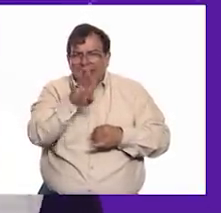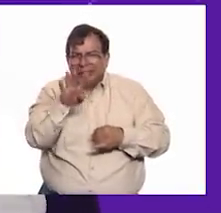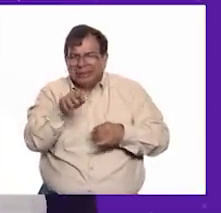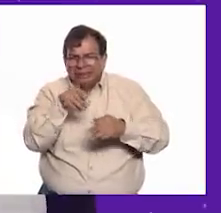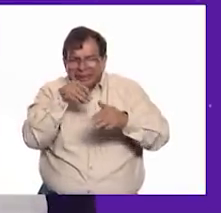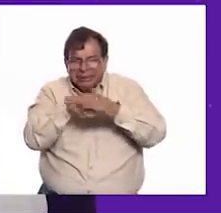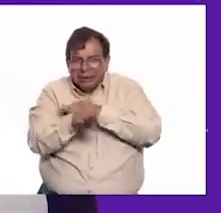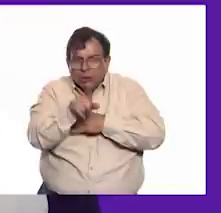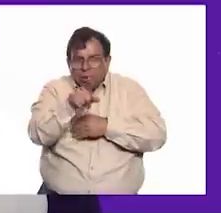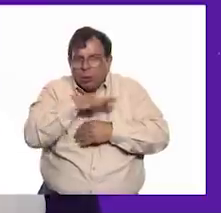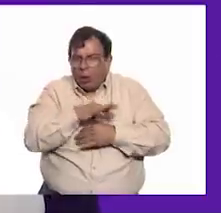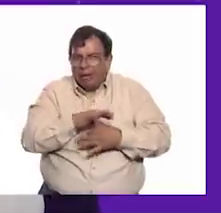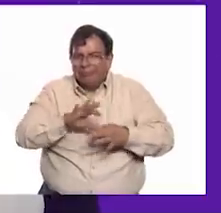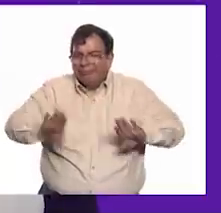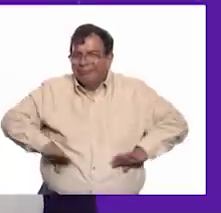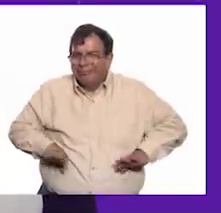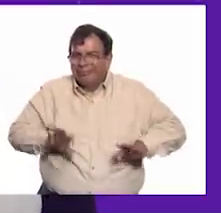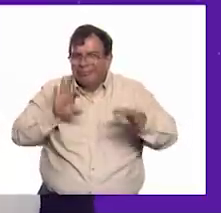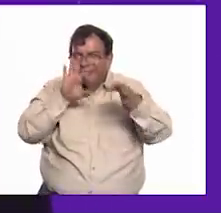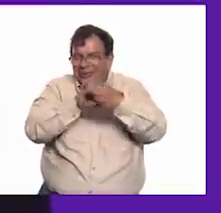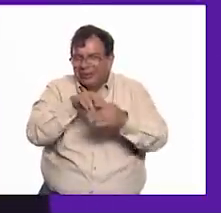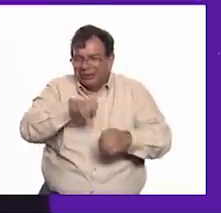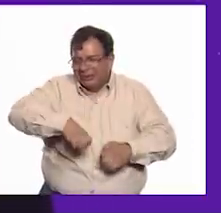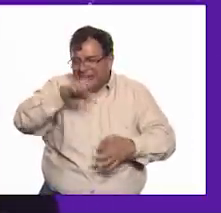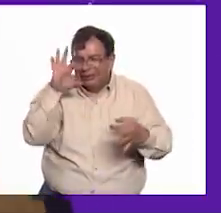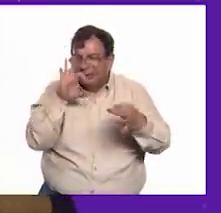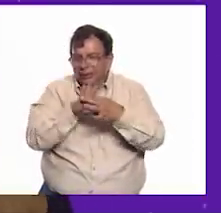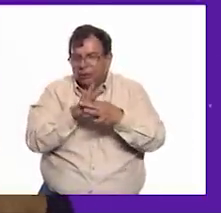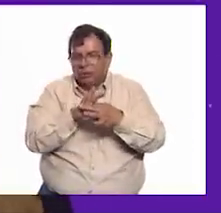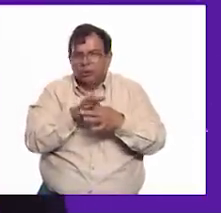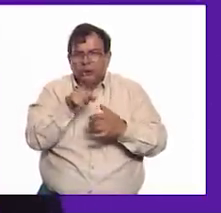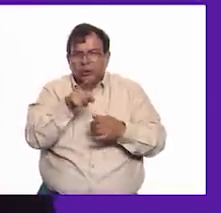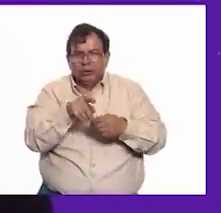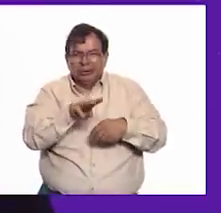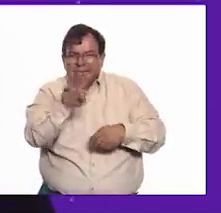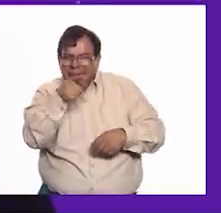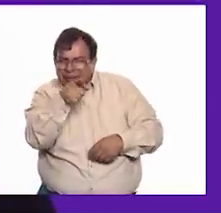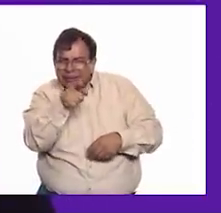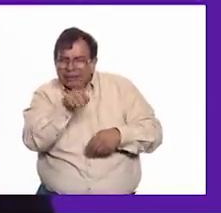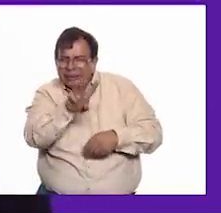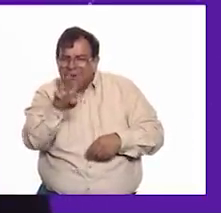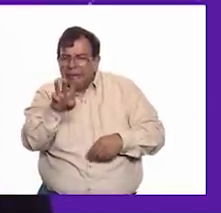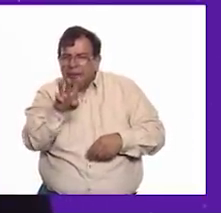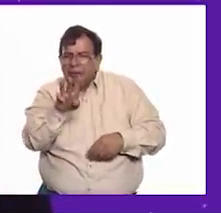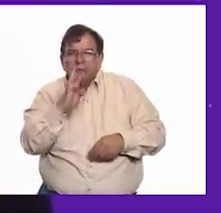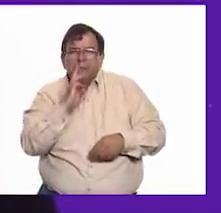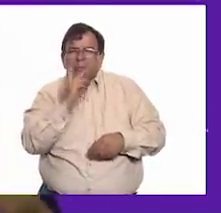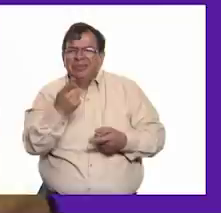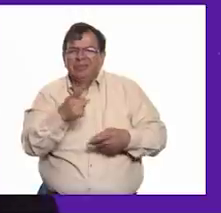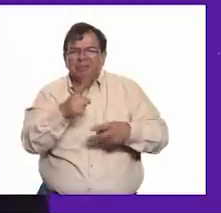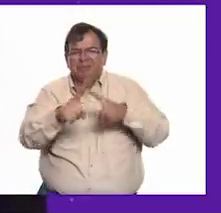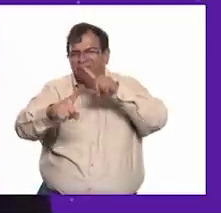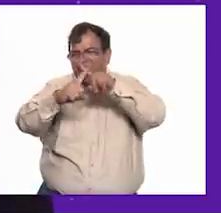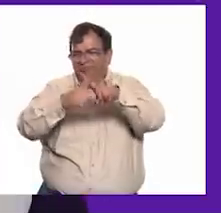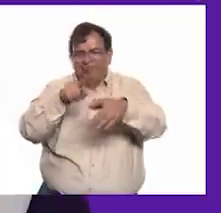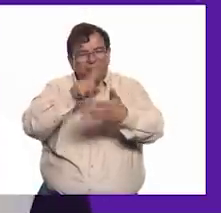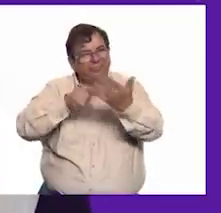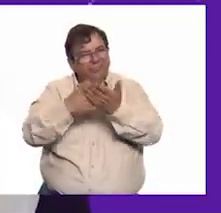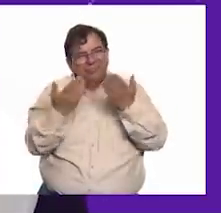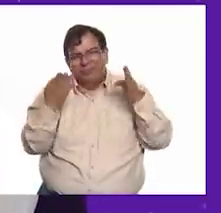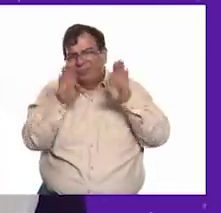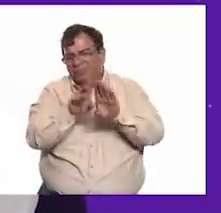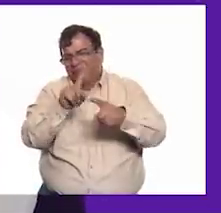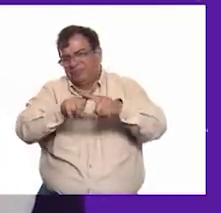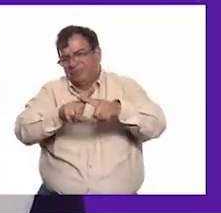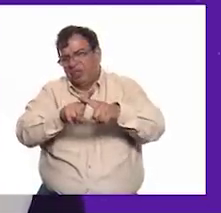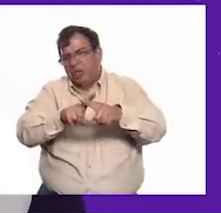contenido inapropiado o no aptos para tu edad. Si te encuentras con este tipo de páginas, lo mejor es cerrarlas inmediatamente. O